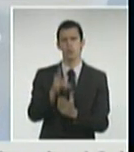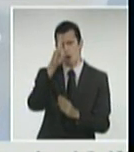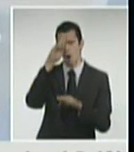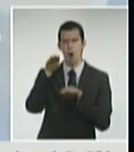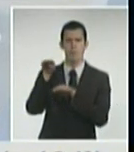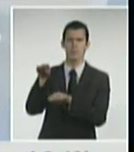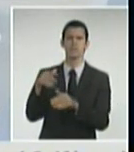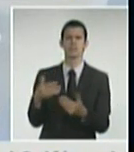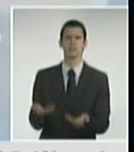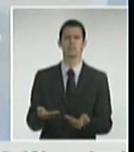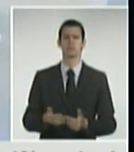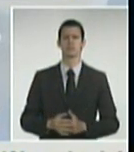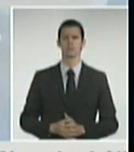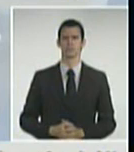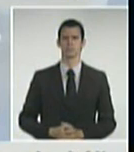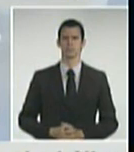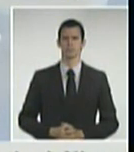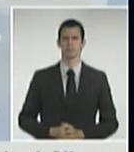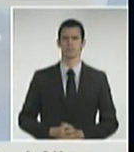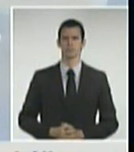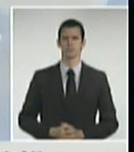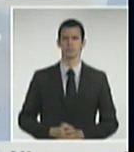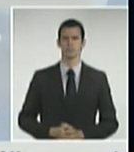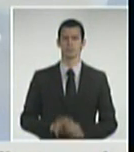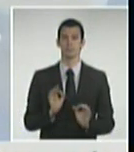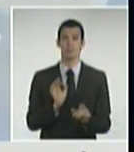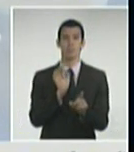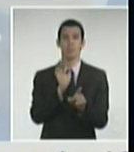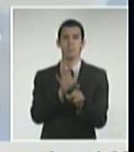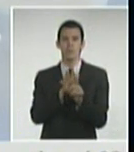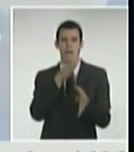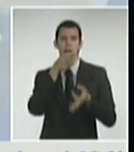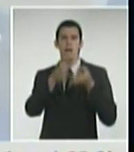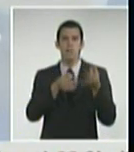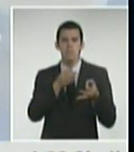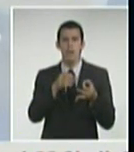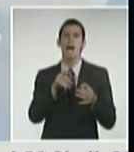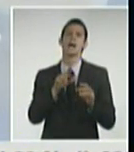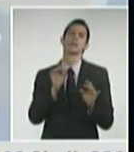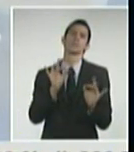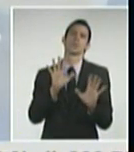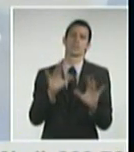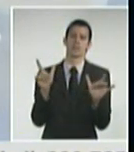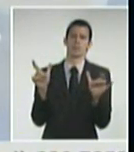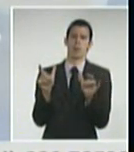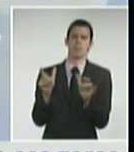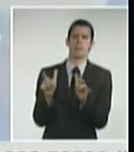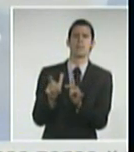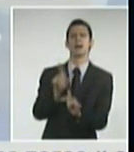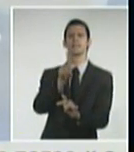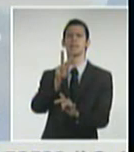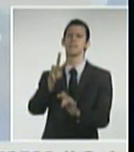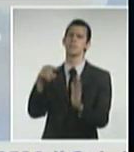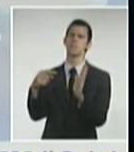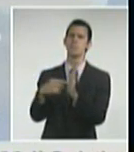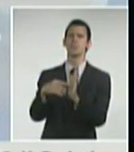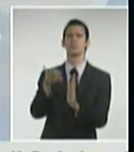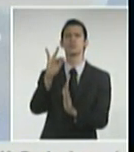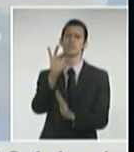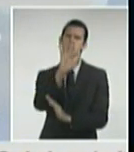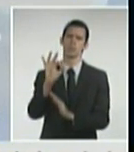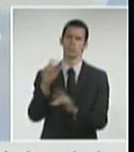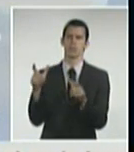al principio explicamos, que se disminuyó el 13,7%. Estamos hablando